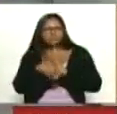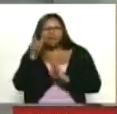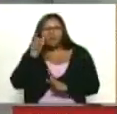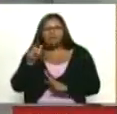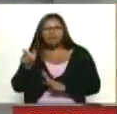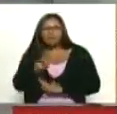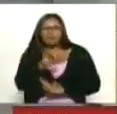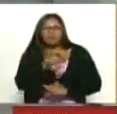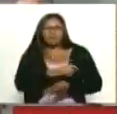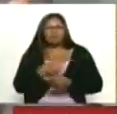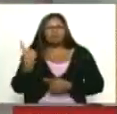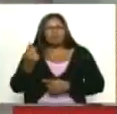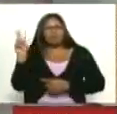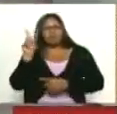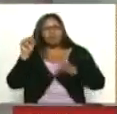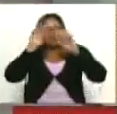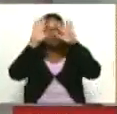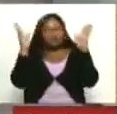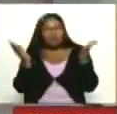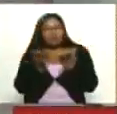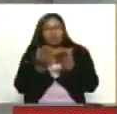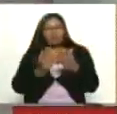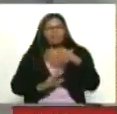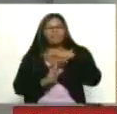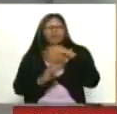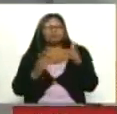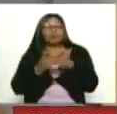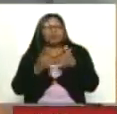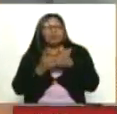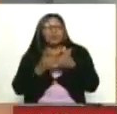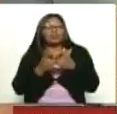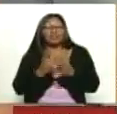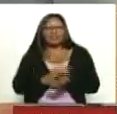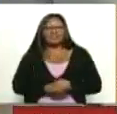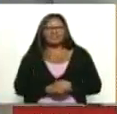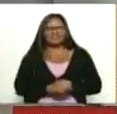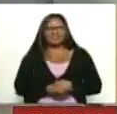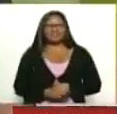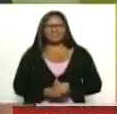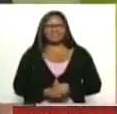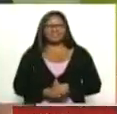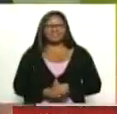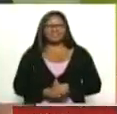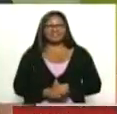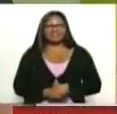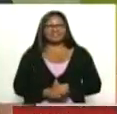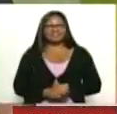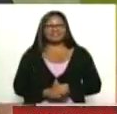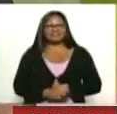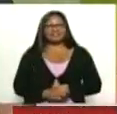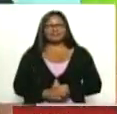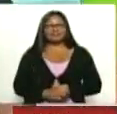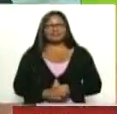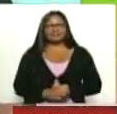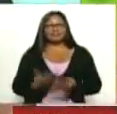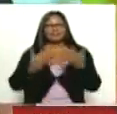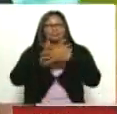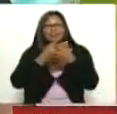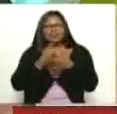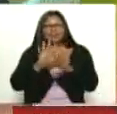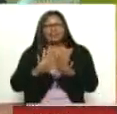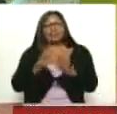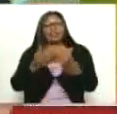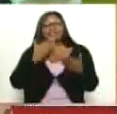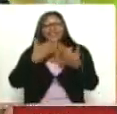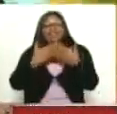pueblo, no solamente en Venezuela, sino en el mundo entero. Pausa cortica, no se aparte, ya venimos y los dejamos con publicidad. Bueno, gracias. Ah, bueno, digo usted ahí que está